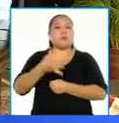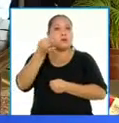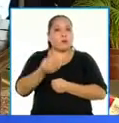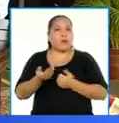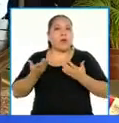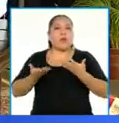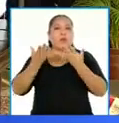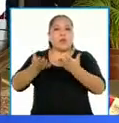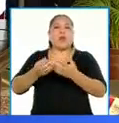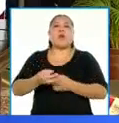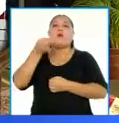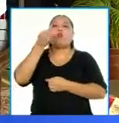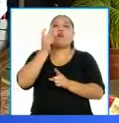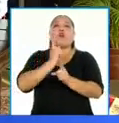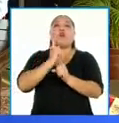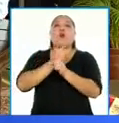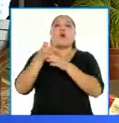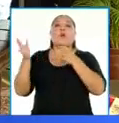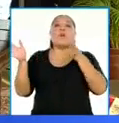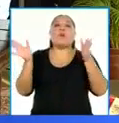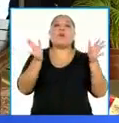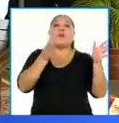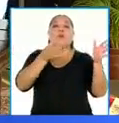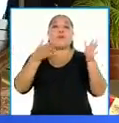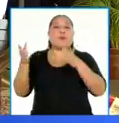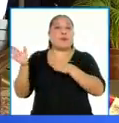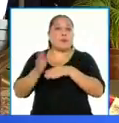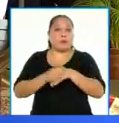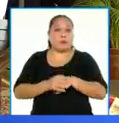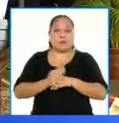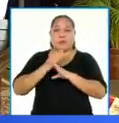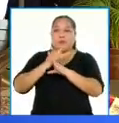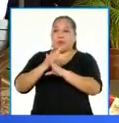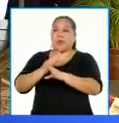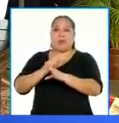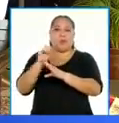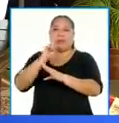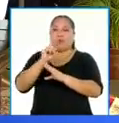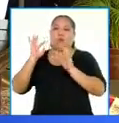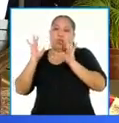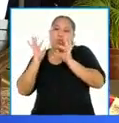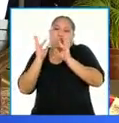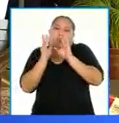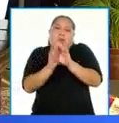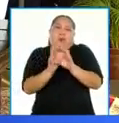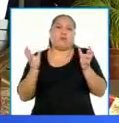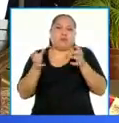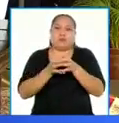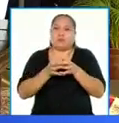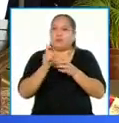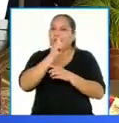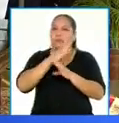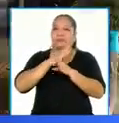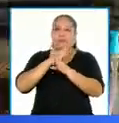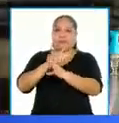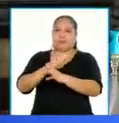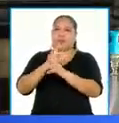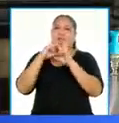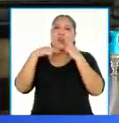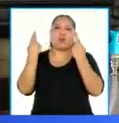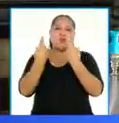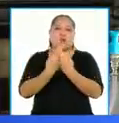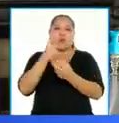adecuada ventilación, evitando las aglomeraciones y evitando también las reuniones y visitas a